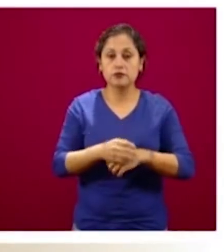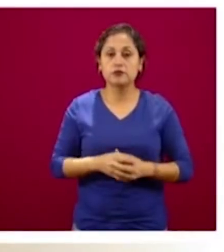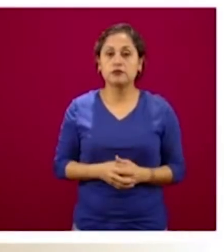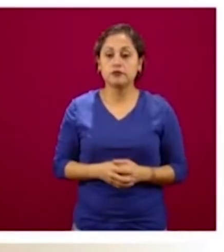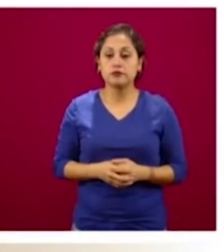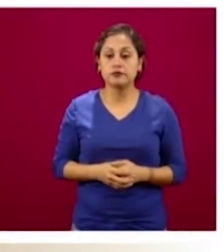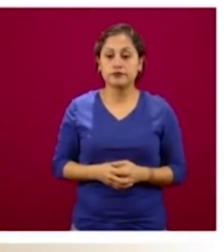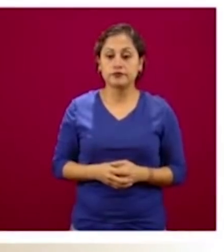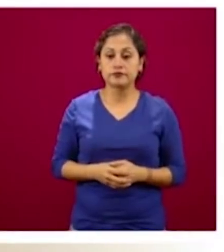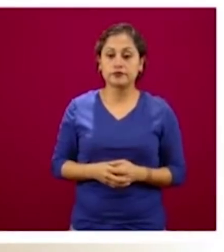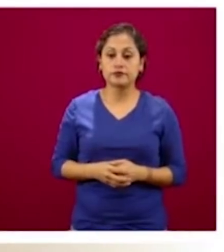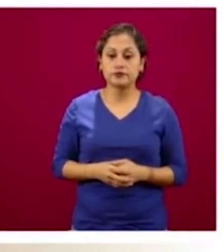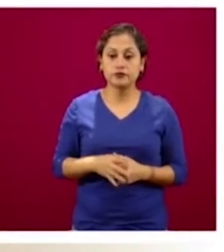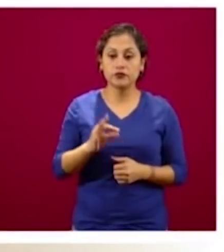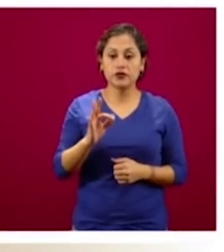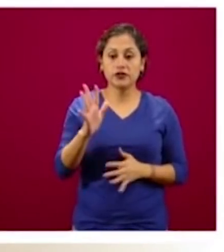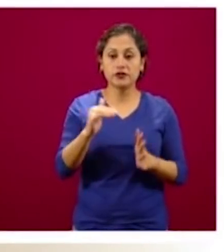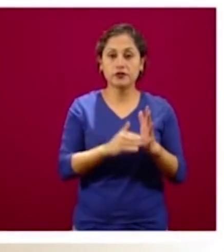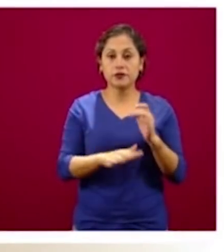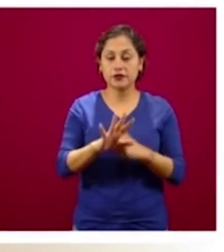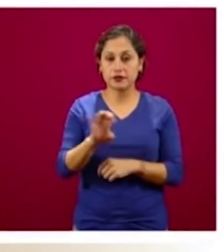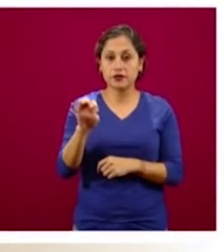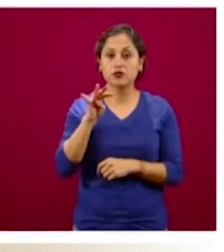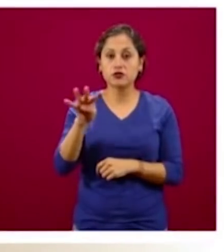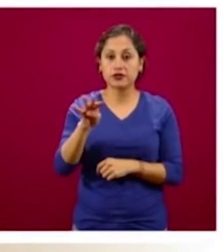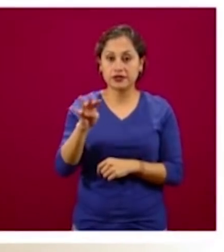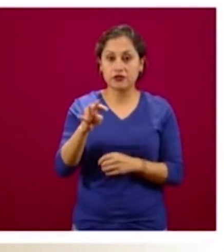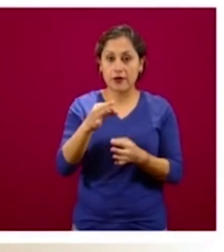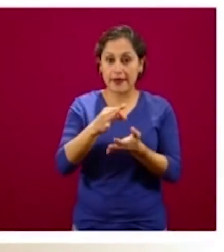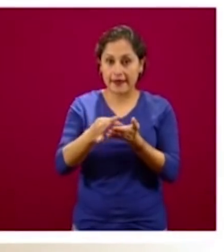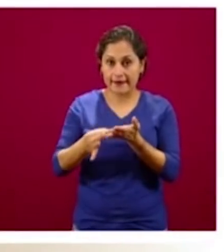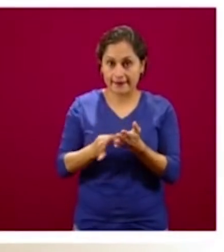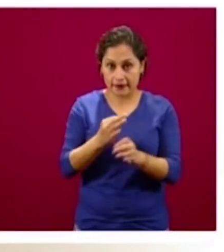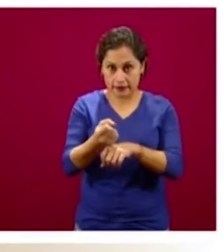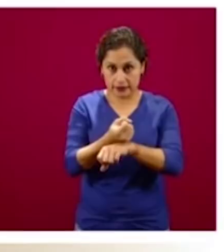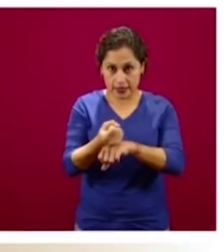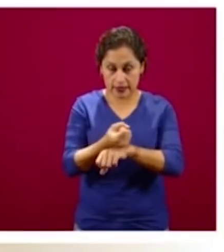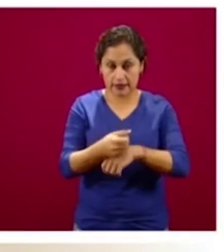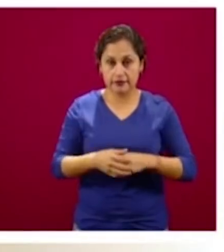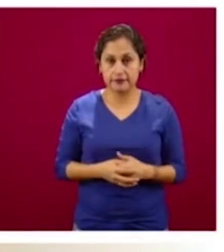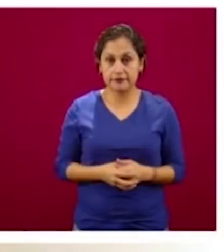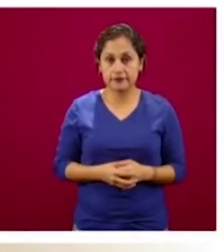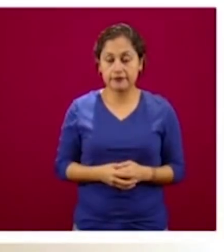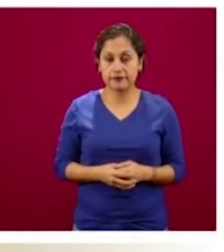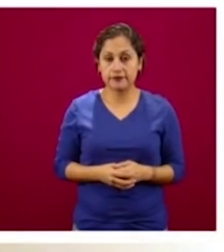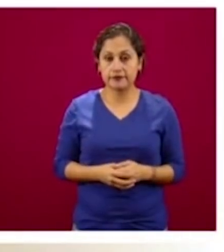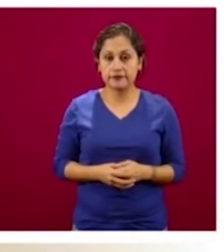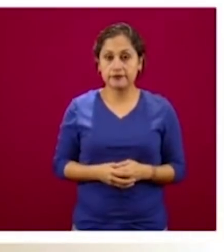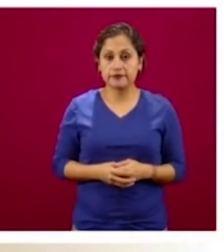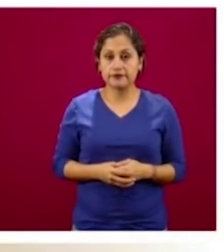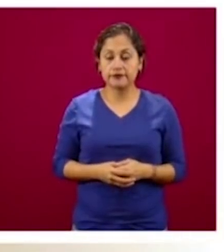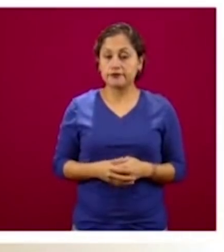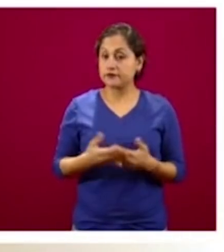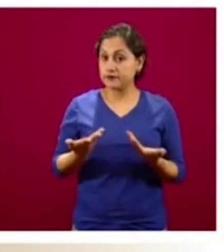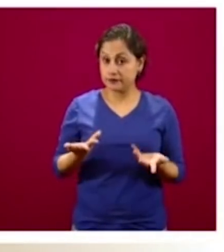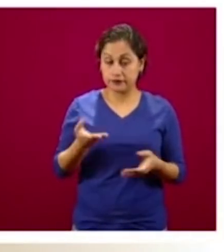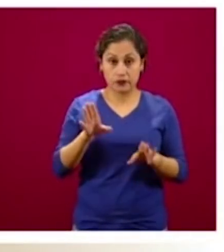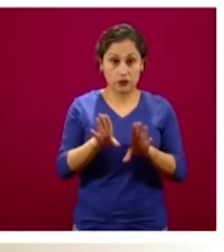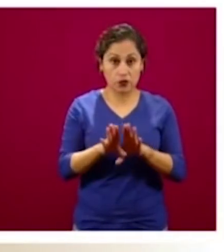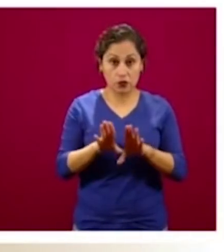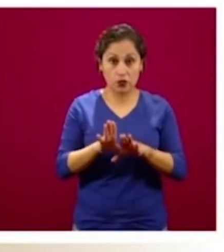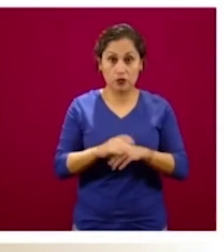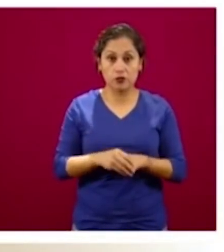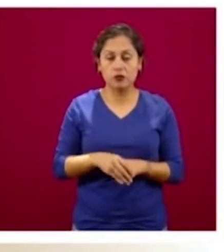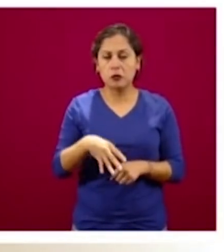45,519 transfusiones de concentrado eritrocitario. Esto nos hace llevar que tenemos un